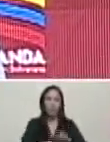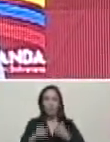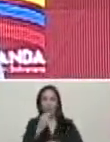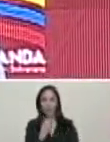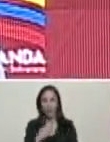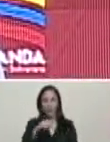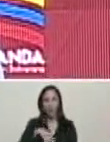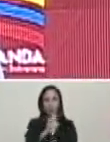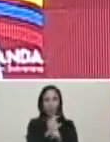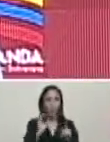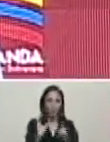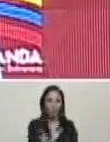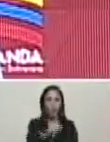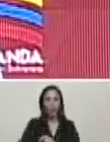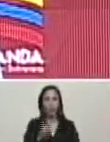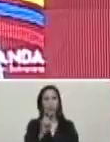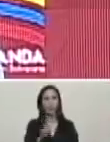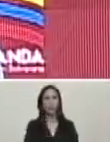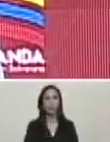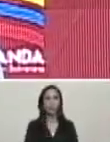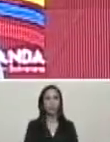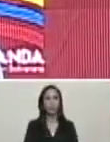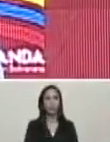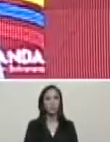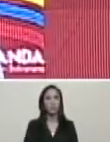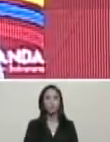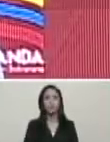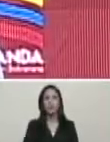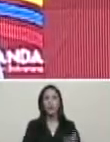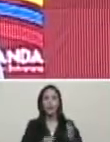música cultural de Venezuela, de joropo tuyero,